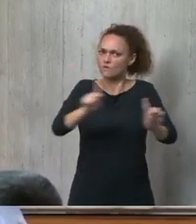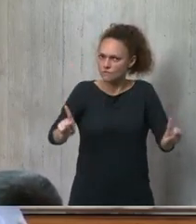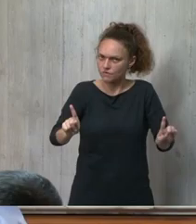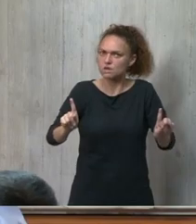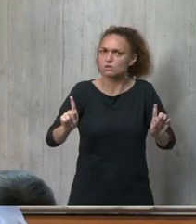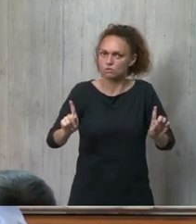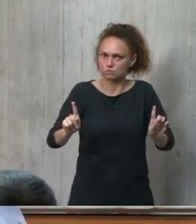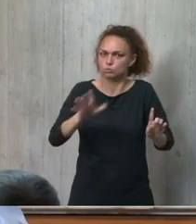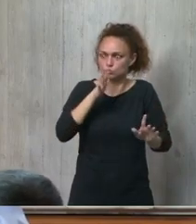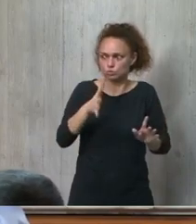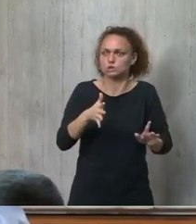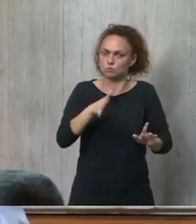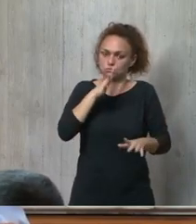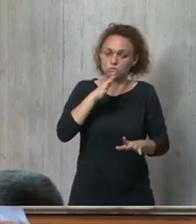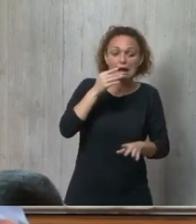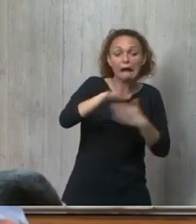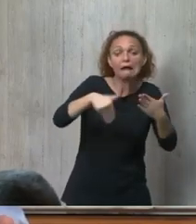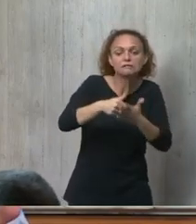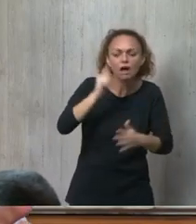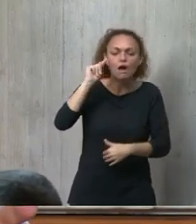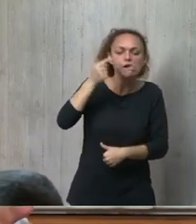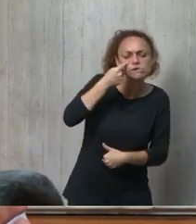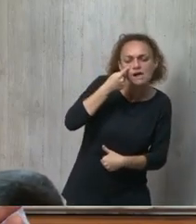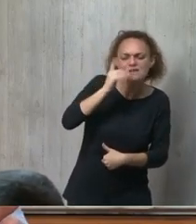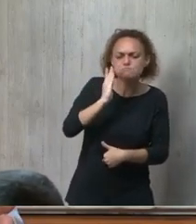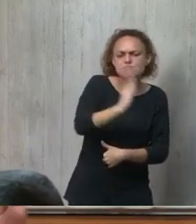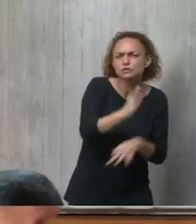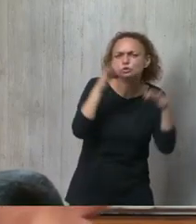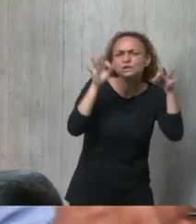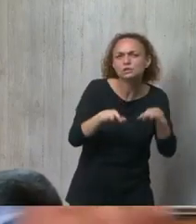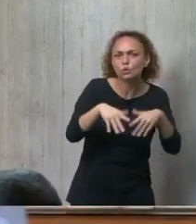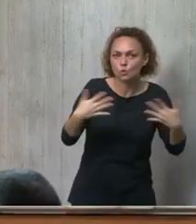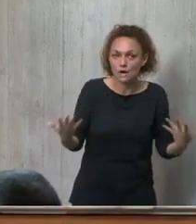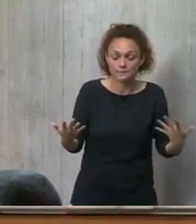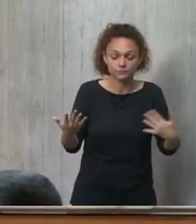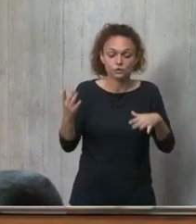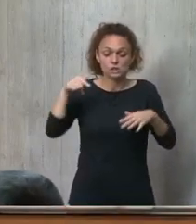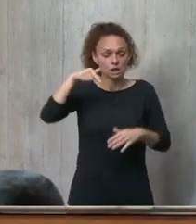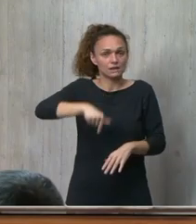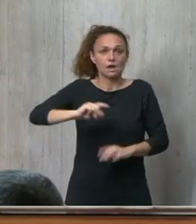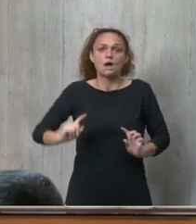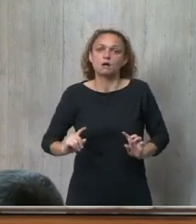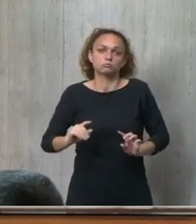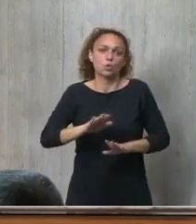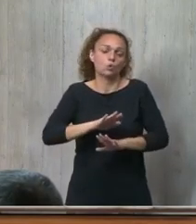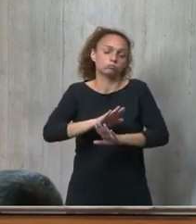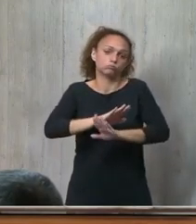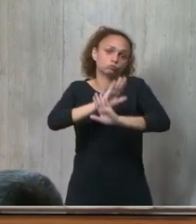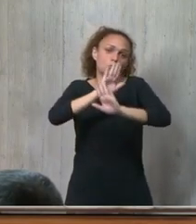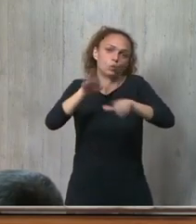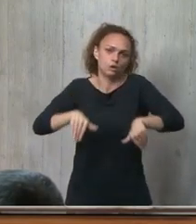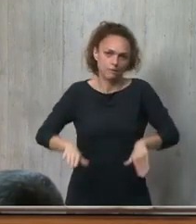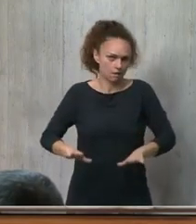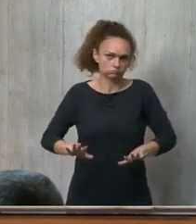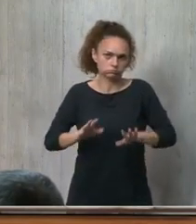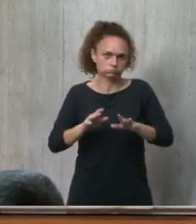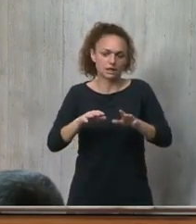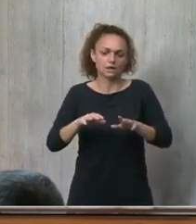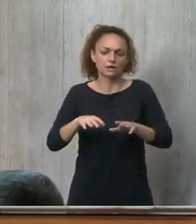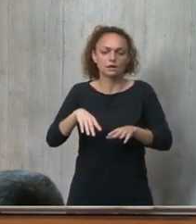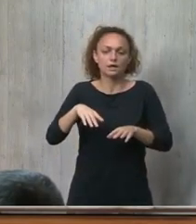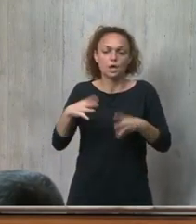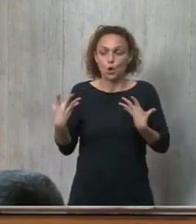cuál es el impacto. Y esto es todo. Esta es probablemente la última comparecencia conjunta que haga falta hacer, si las circunstancias